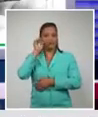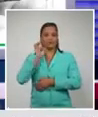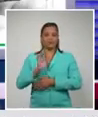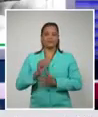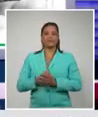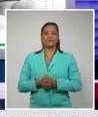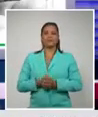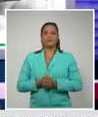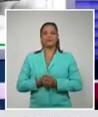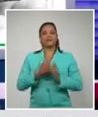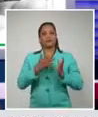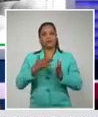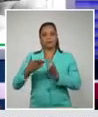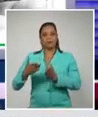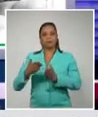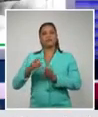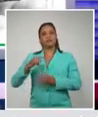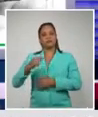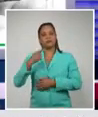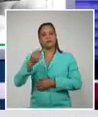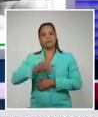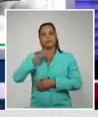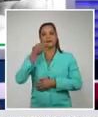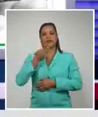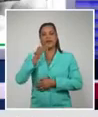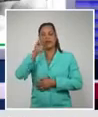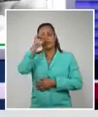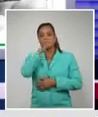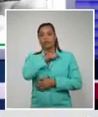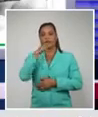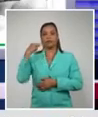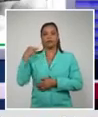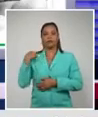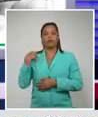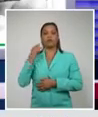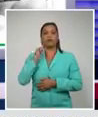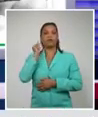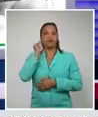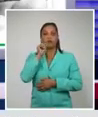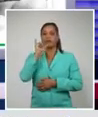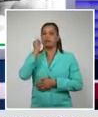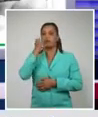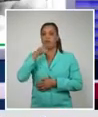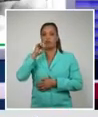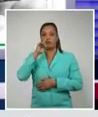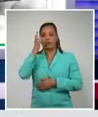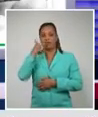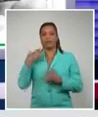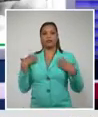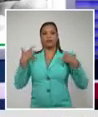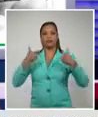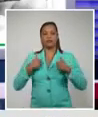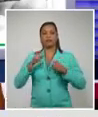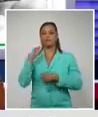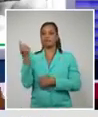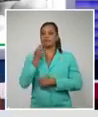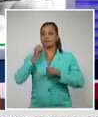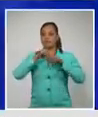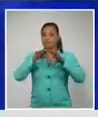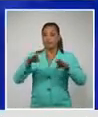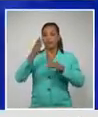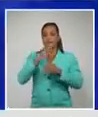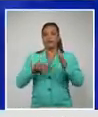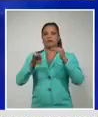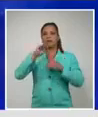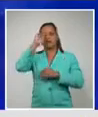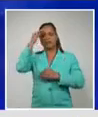damos la bienvenida, como ya es habitual, al doctor Francisco Durán García, director nacional de epidemiología del Ministerio de Salud Pública.